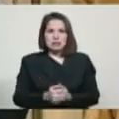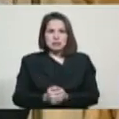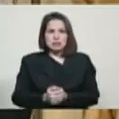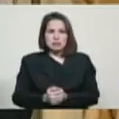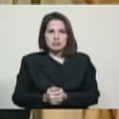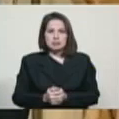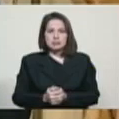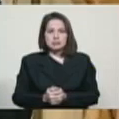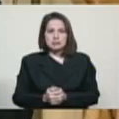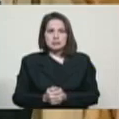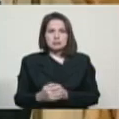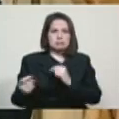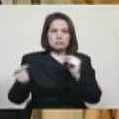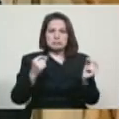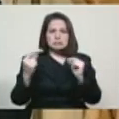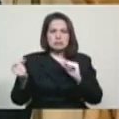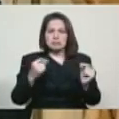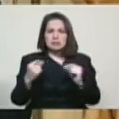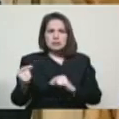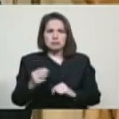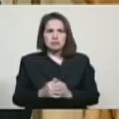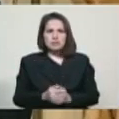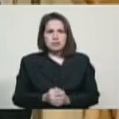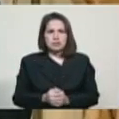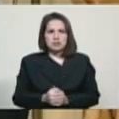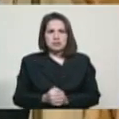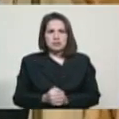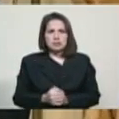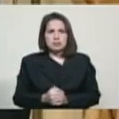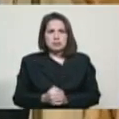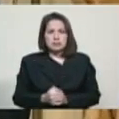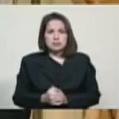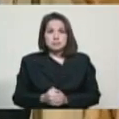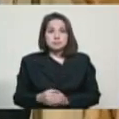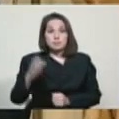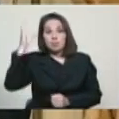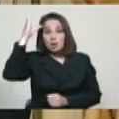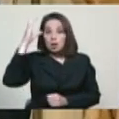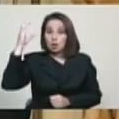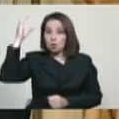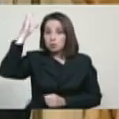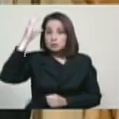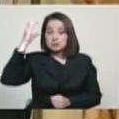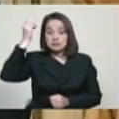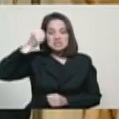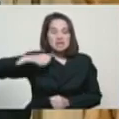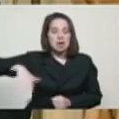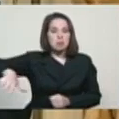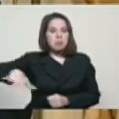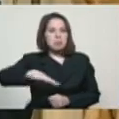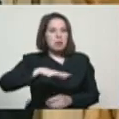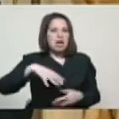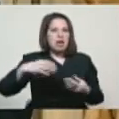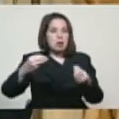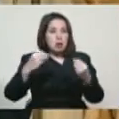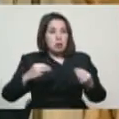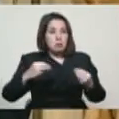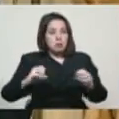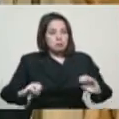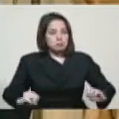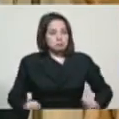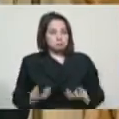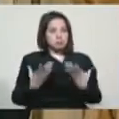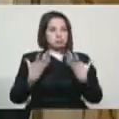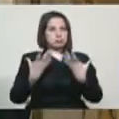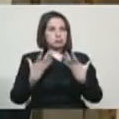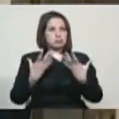y desarticulación, sino por el nivel de conciencia que nuestro pueblo viene levantando,